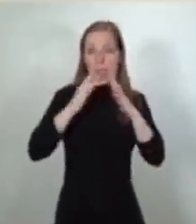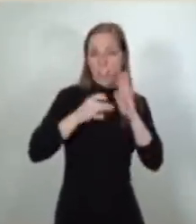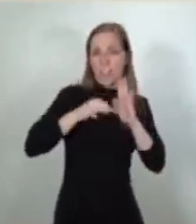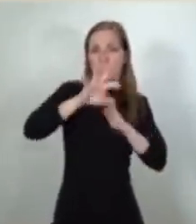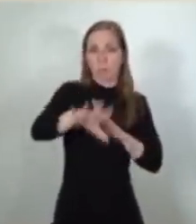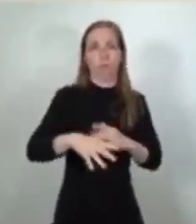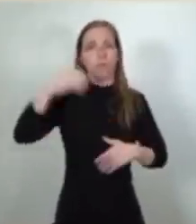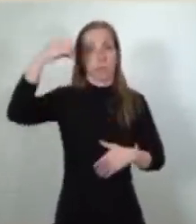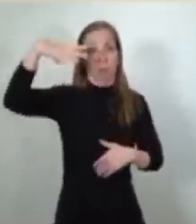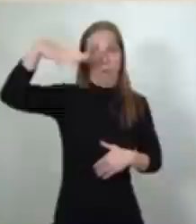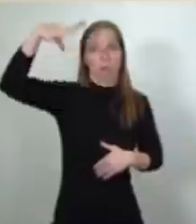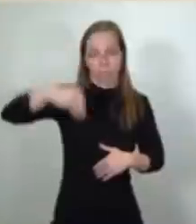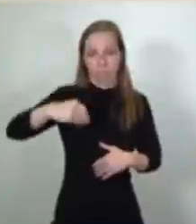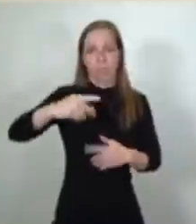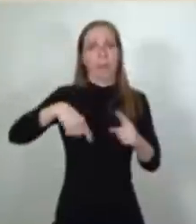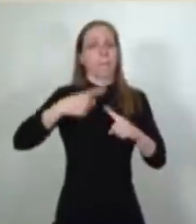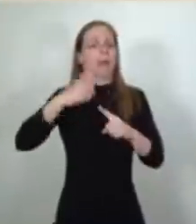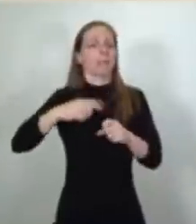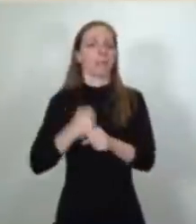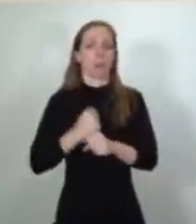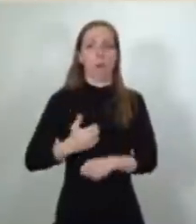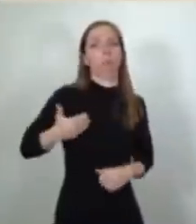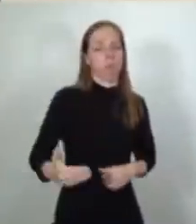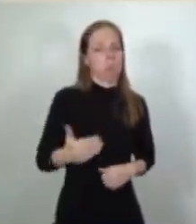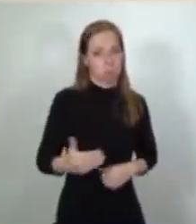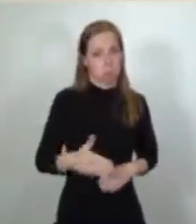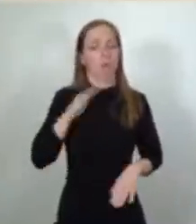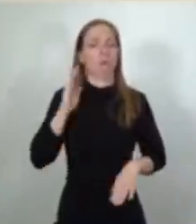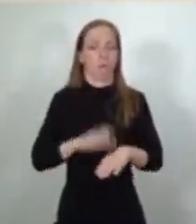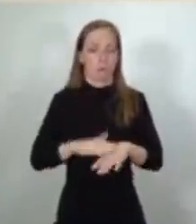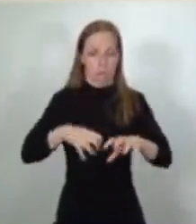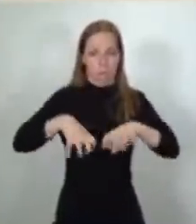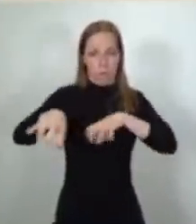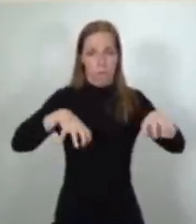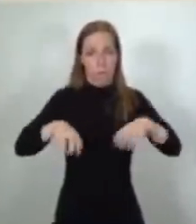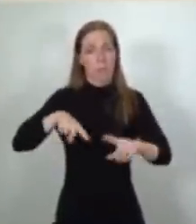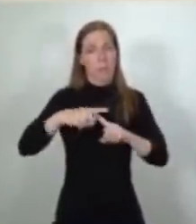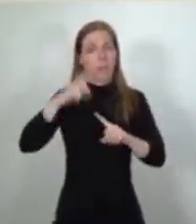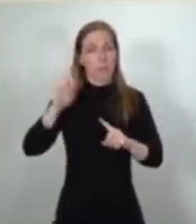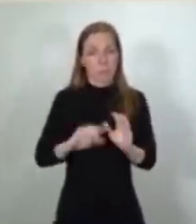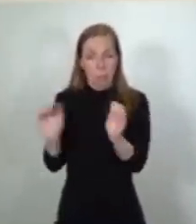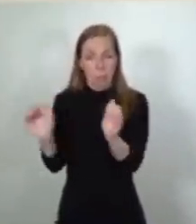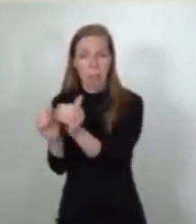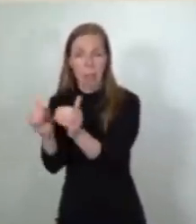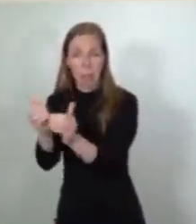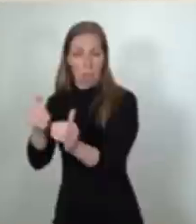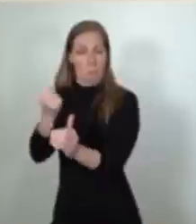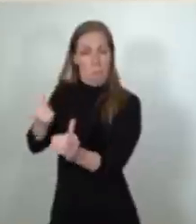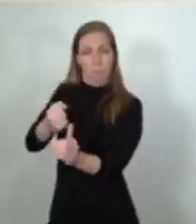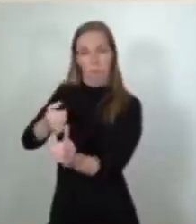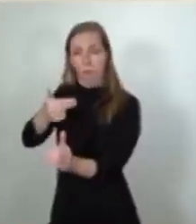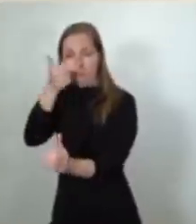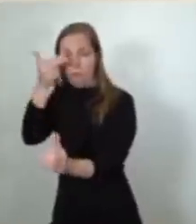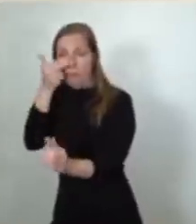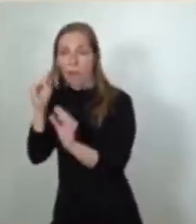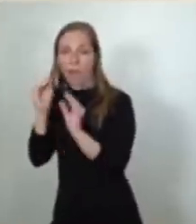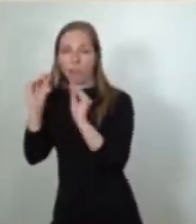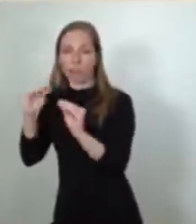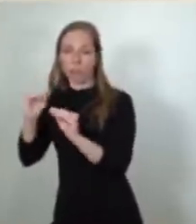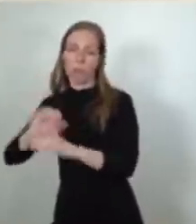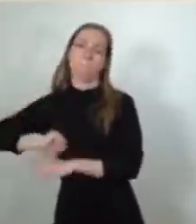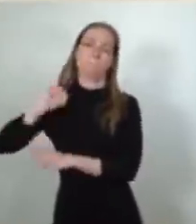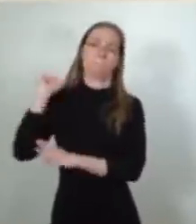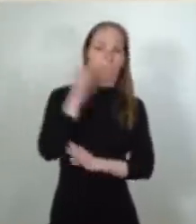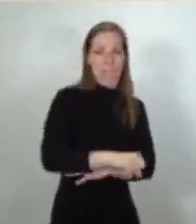la precariedad laboral. La polarización la generan los intereses de una minoría muy poderosa que trata siempre de imponerse al interés